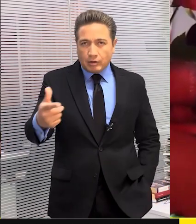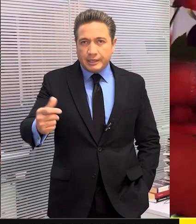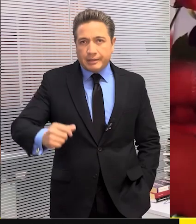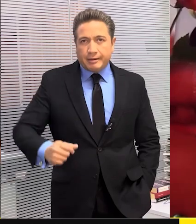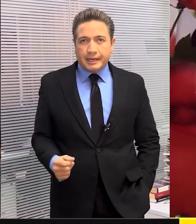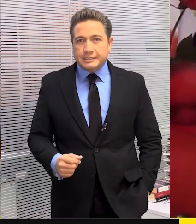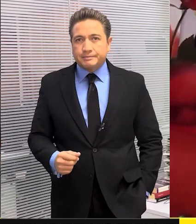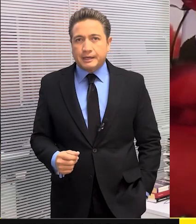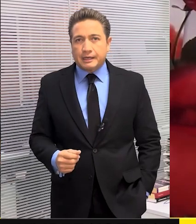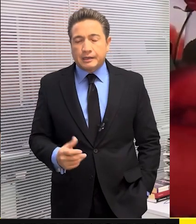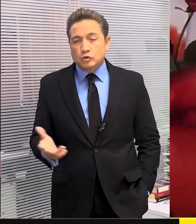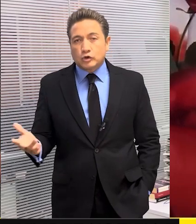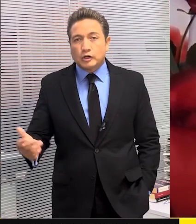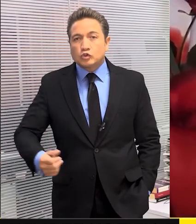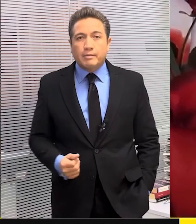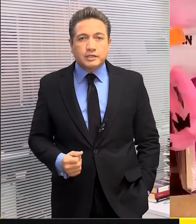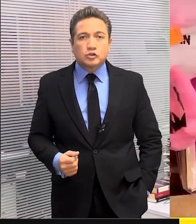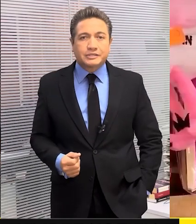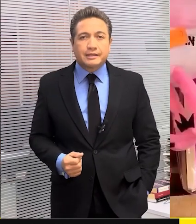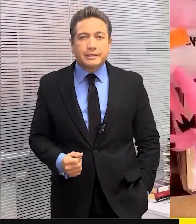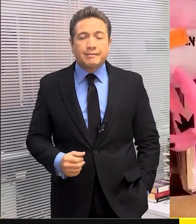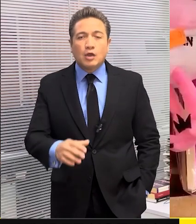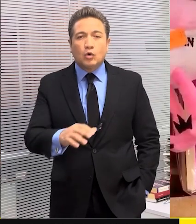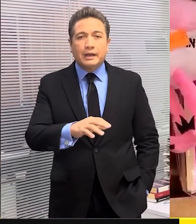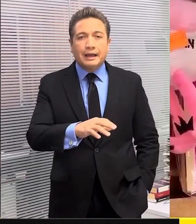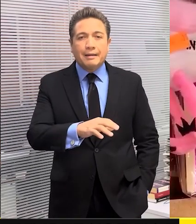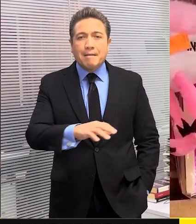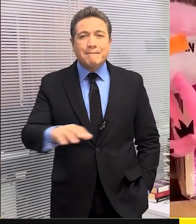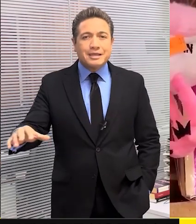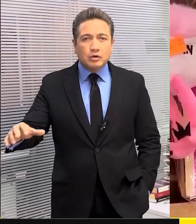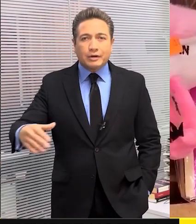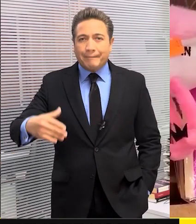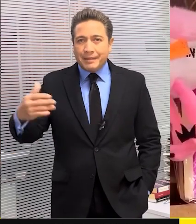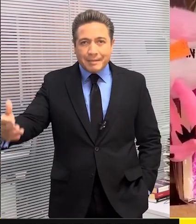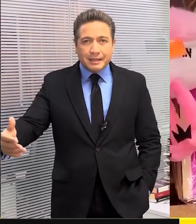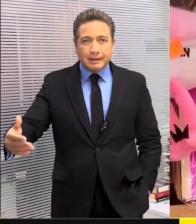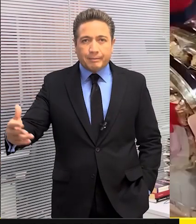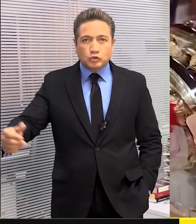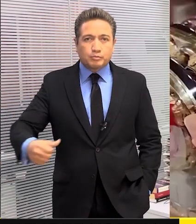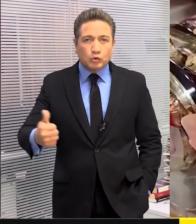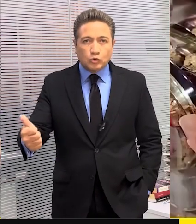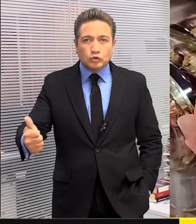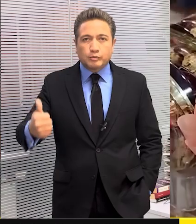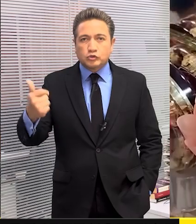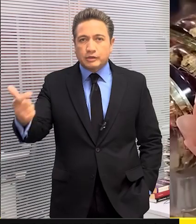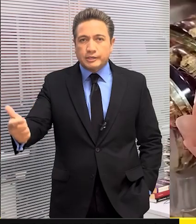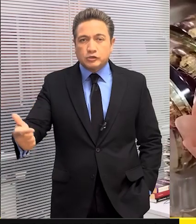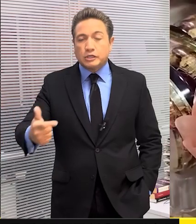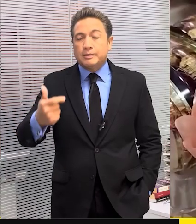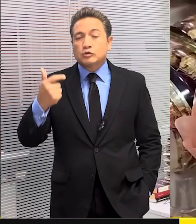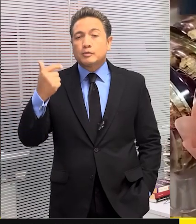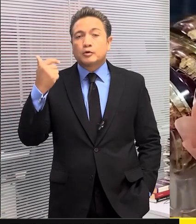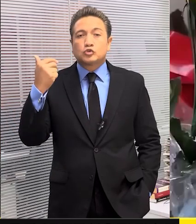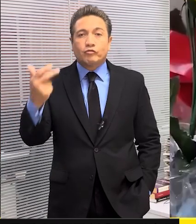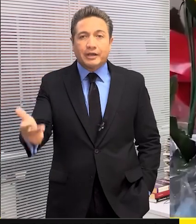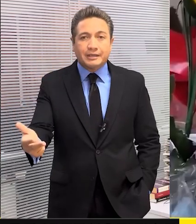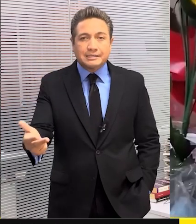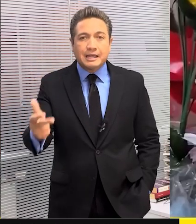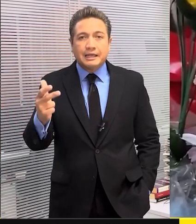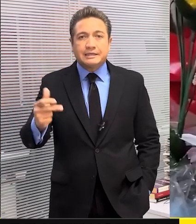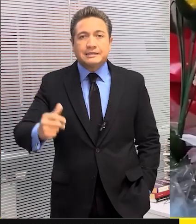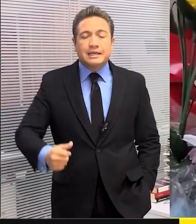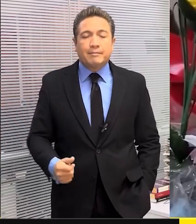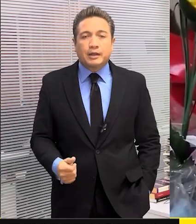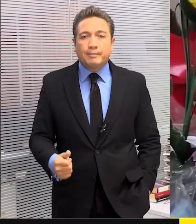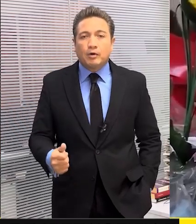10 de mayo, el día de mañana, se espera incluso que los comercios que tendrán una mayor demanda por sus productos, por sus servicios, incluso por sus